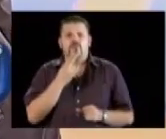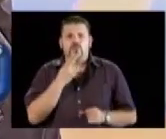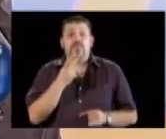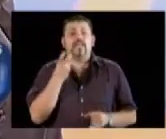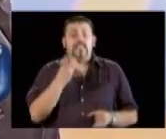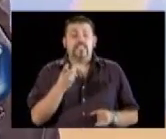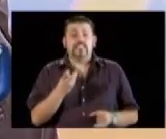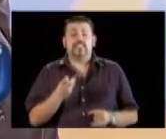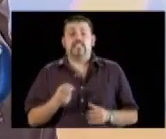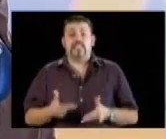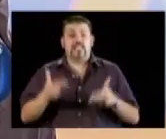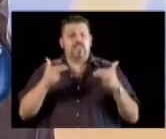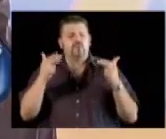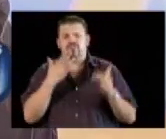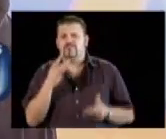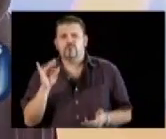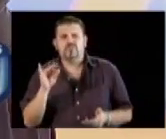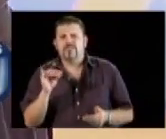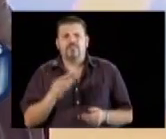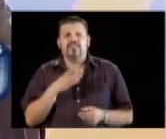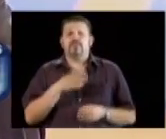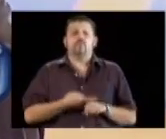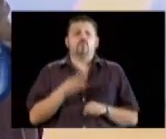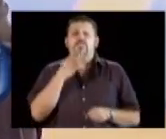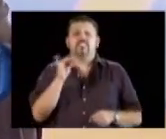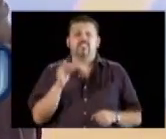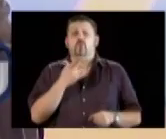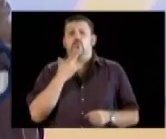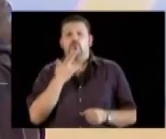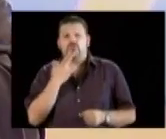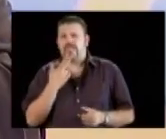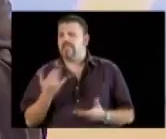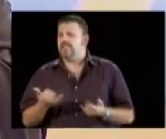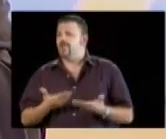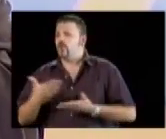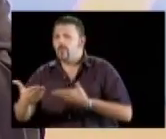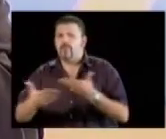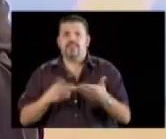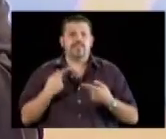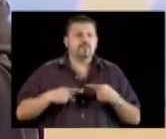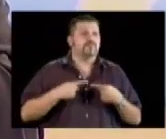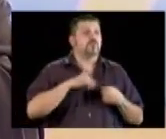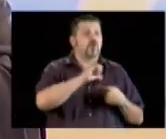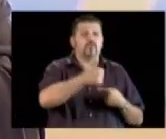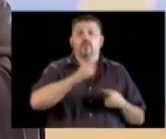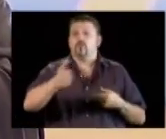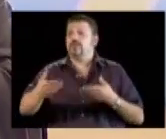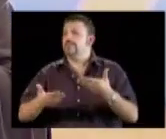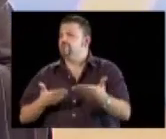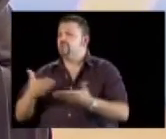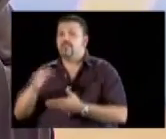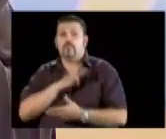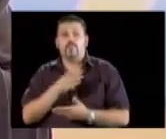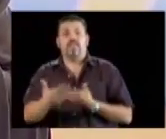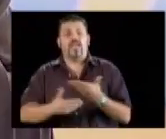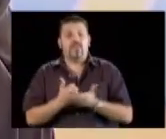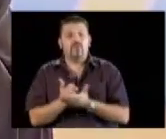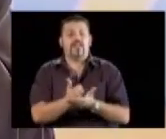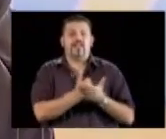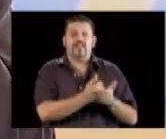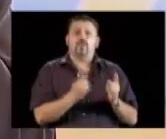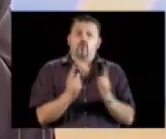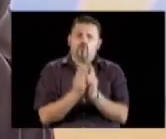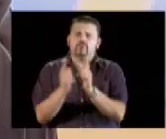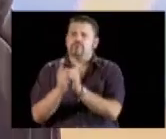este negocio que es muy simple y sencillo, usar y compartir, contagiar a la gente todos los días, ir contagiando a